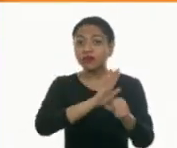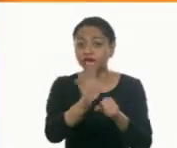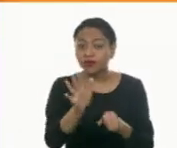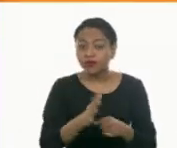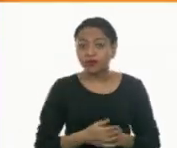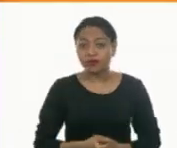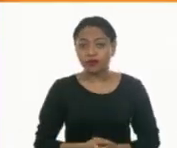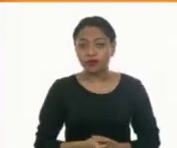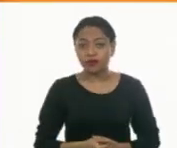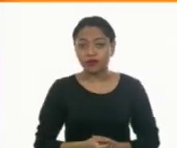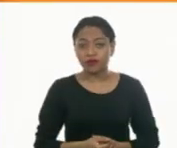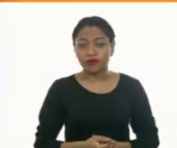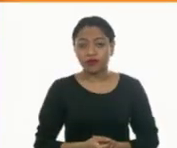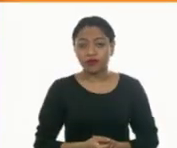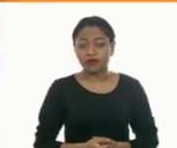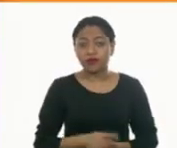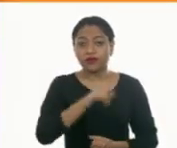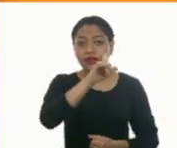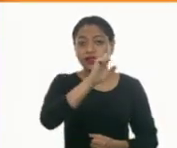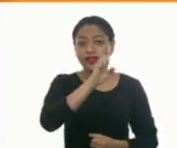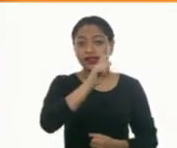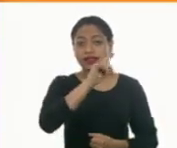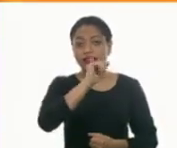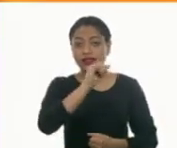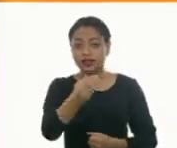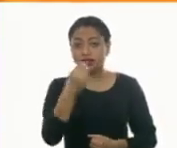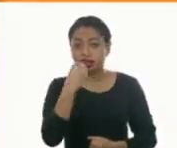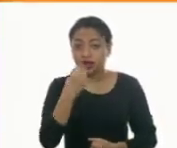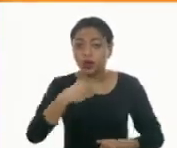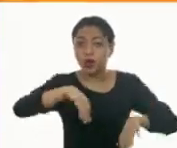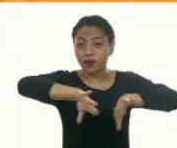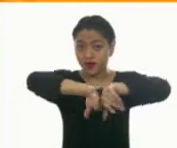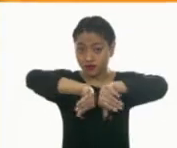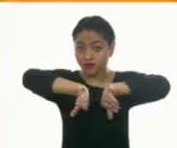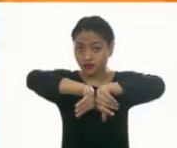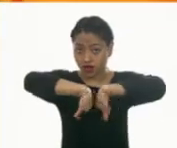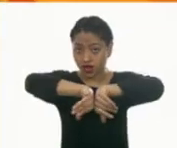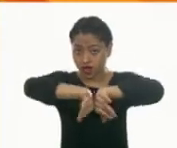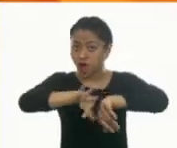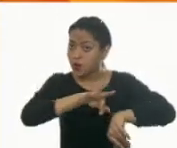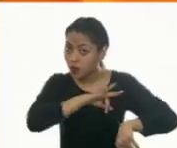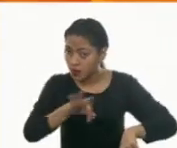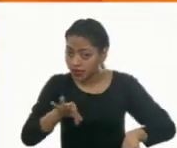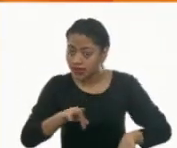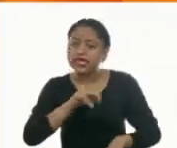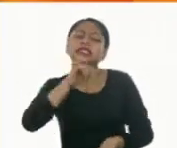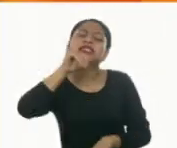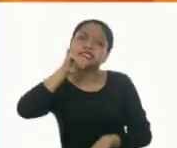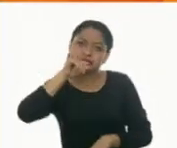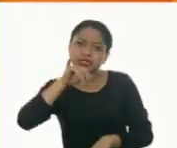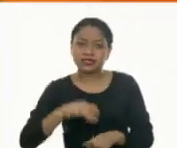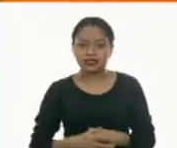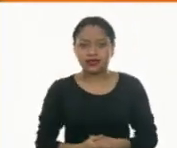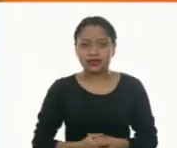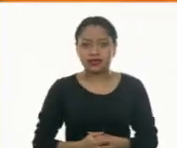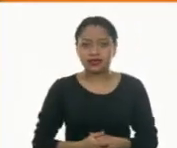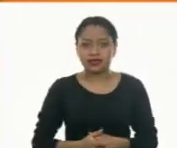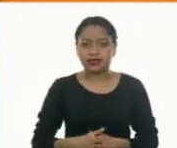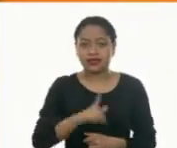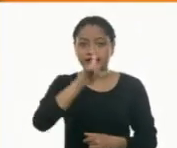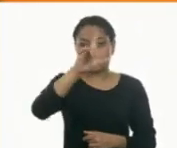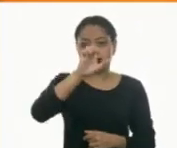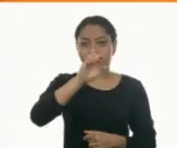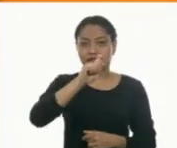¿Neti come la foca? ¿Tú crees que Neti coma una foca? Sí. A ver así. ¿Neti se come la